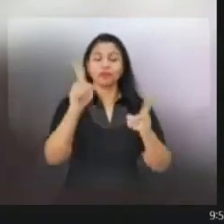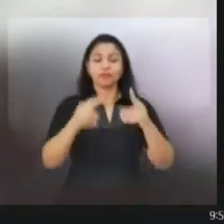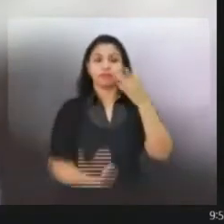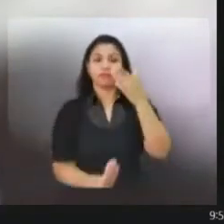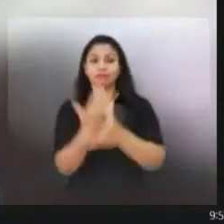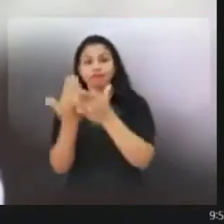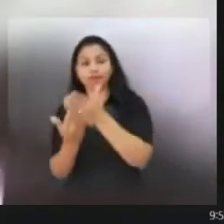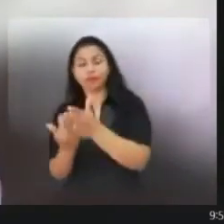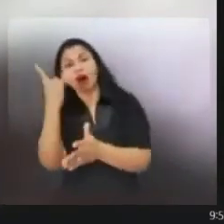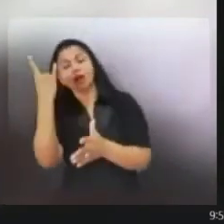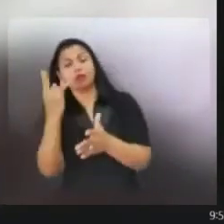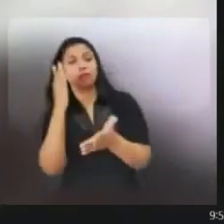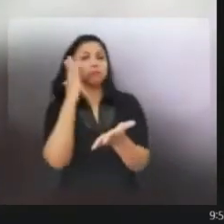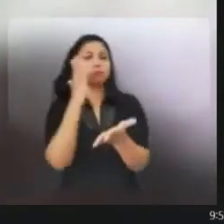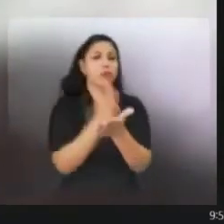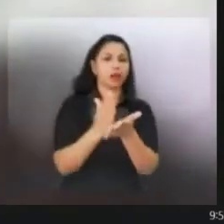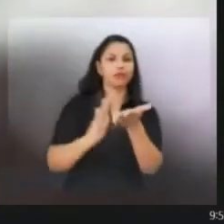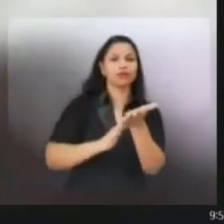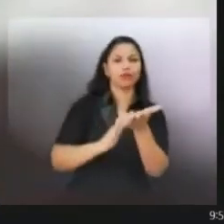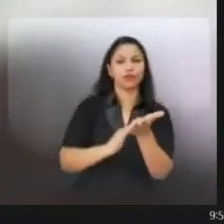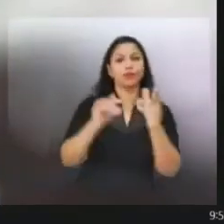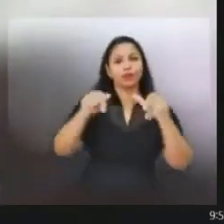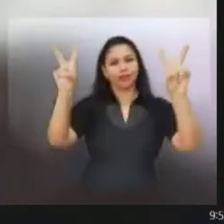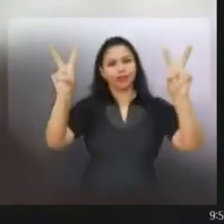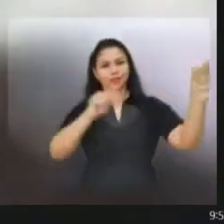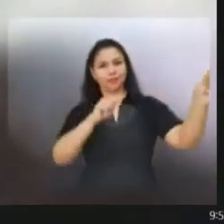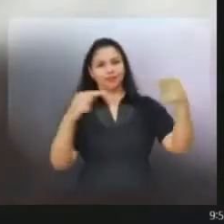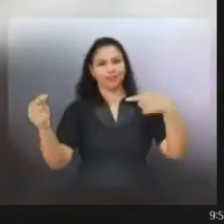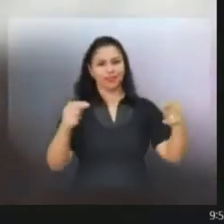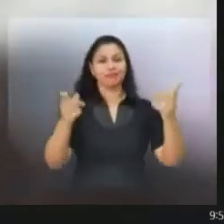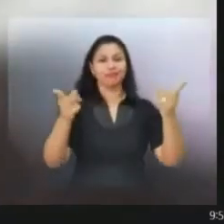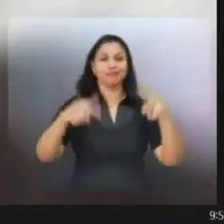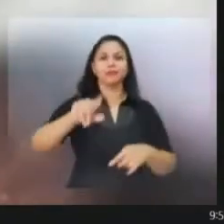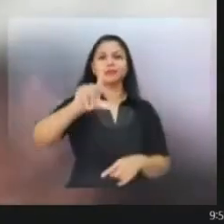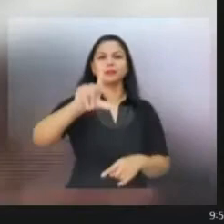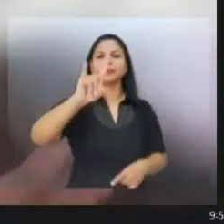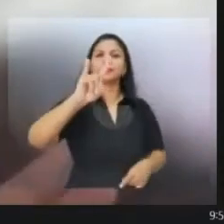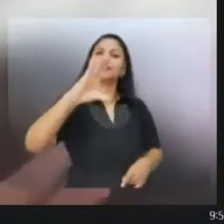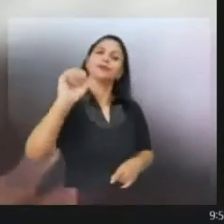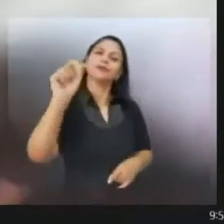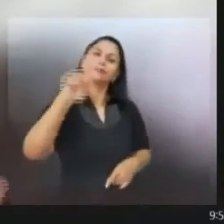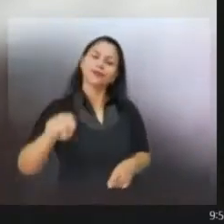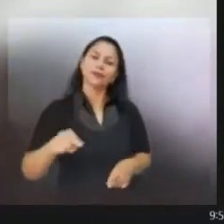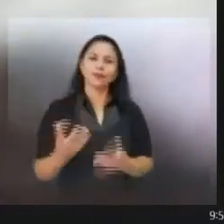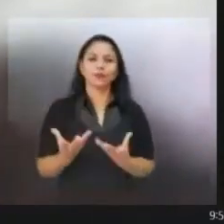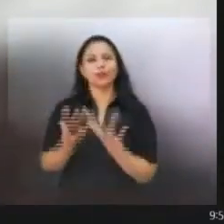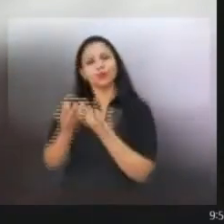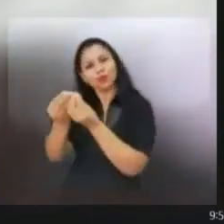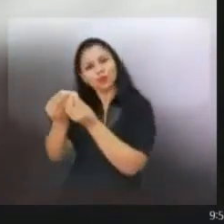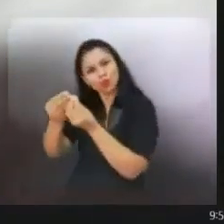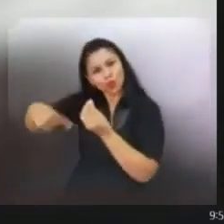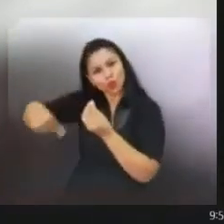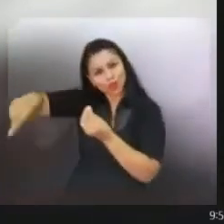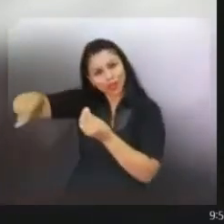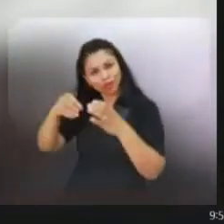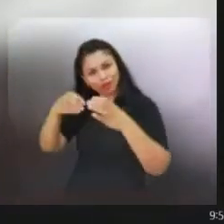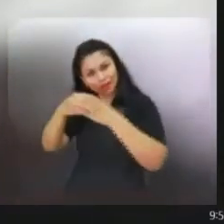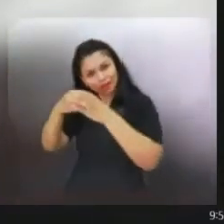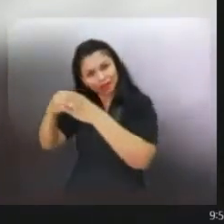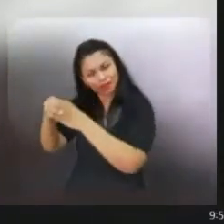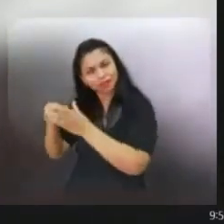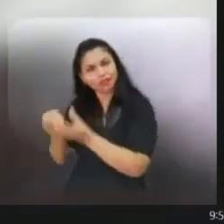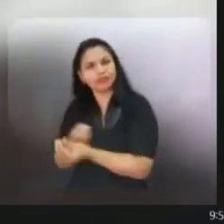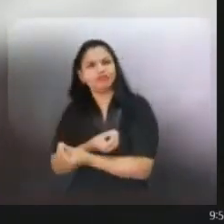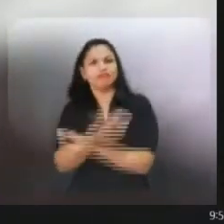los temas de debate que espero que también Lucas, desde la visión de la Asociación de los Operadores Móviles, pueda darnos cómo están viendo